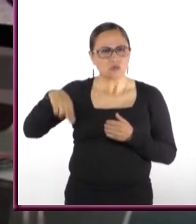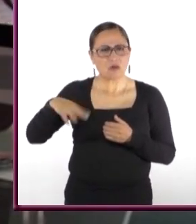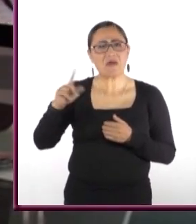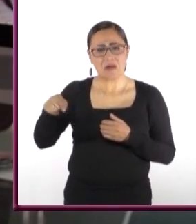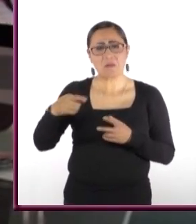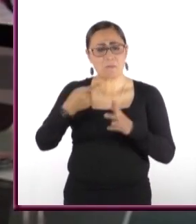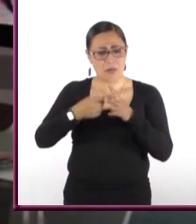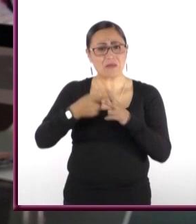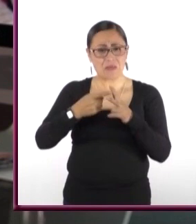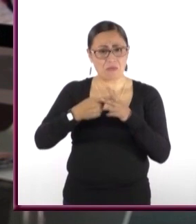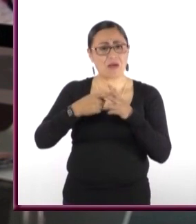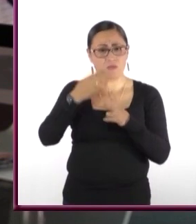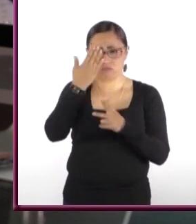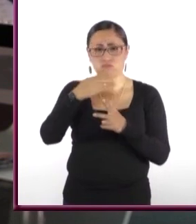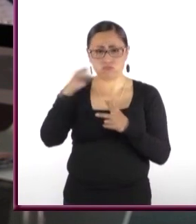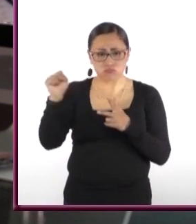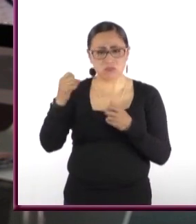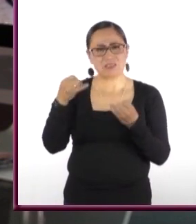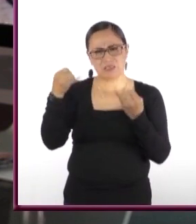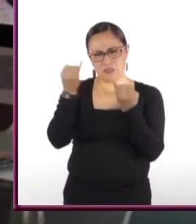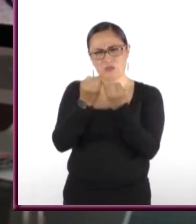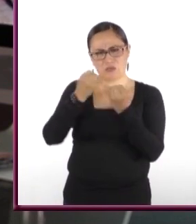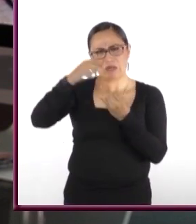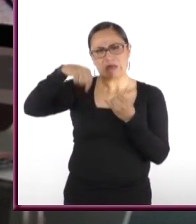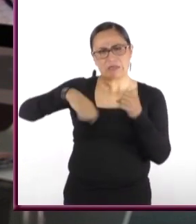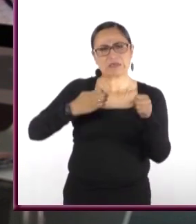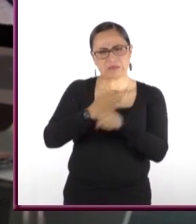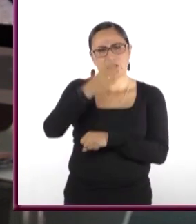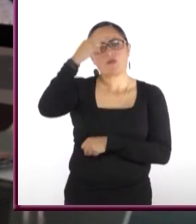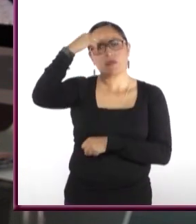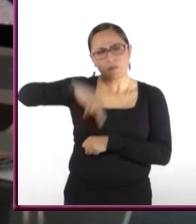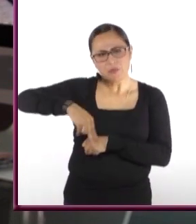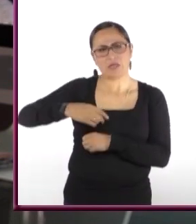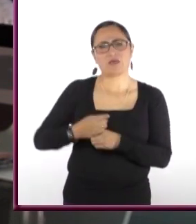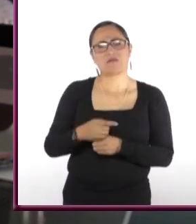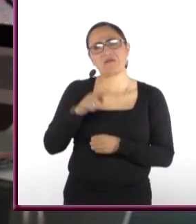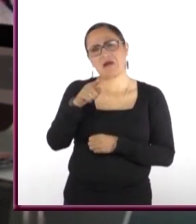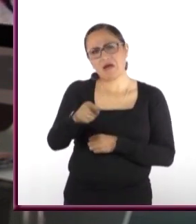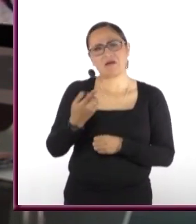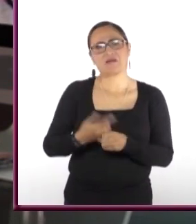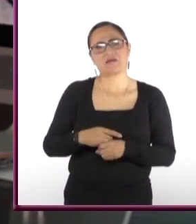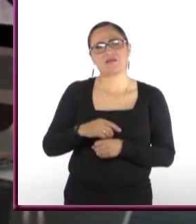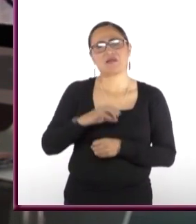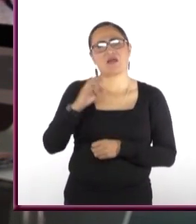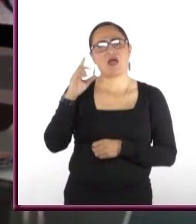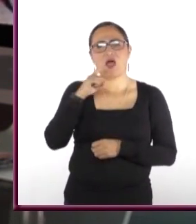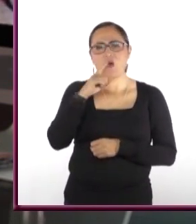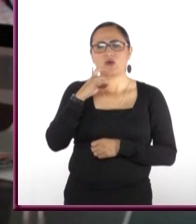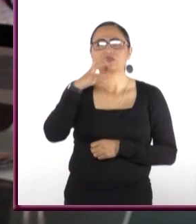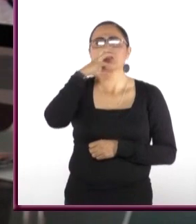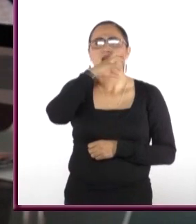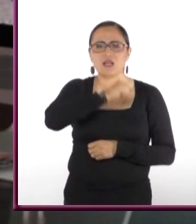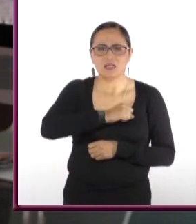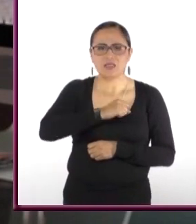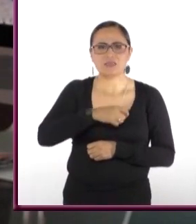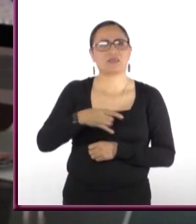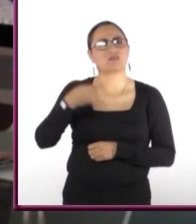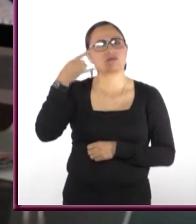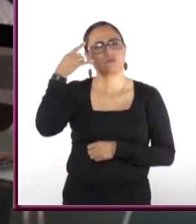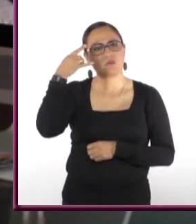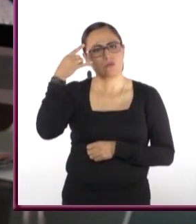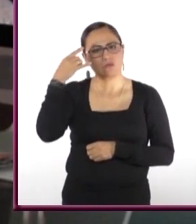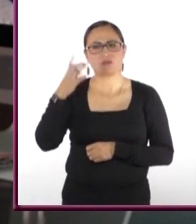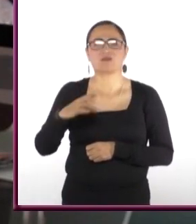con muy buenas matemáticas, el Estado de México, la de Aguascalientes, Coahuila,